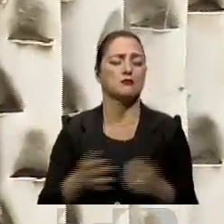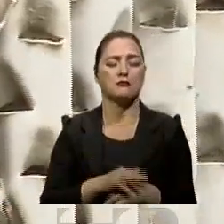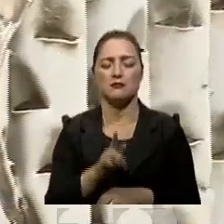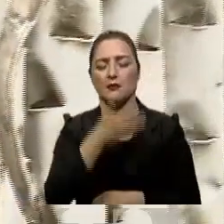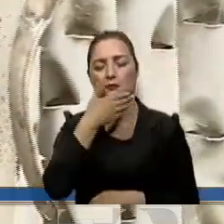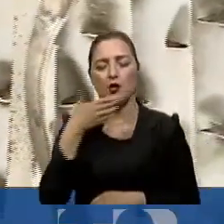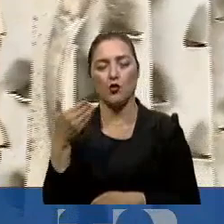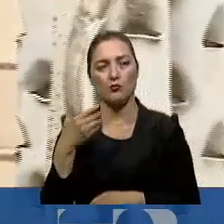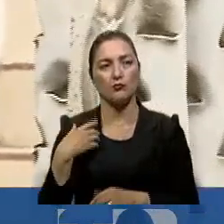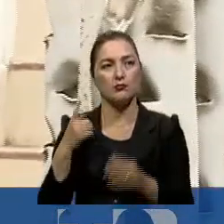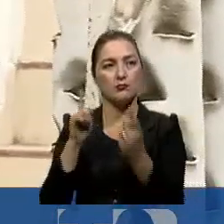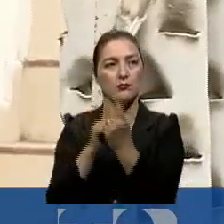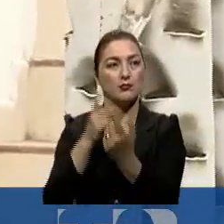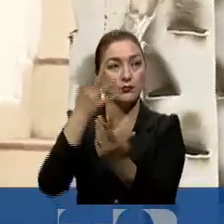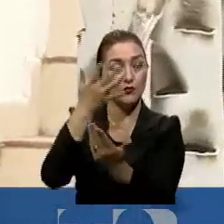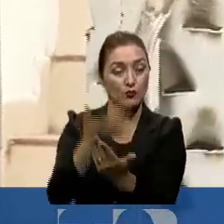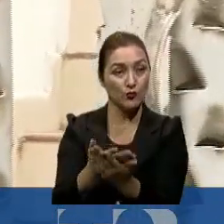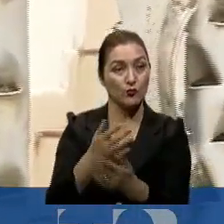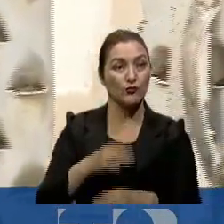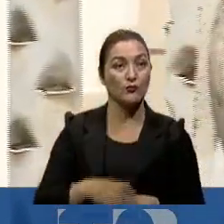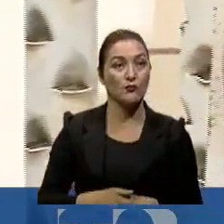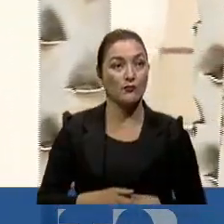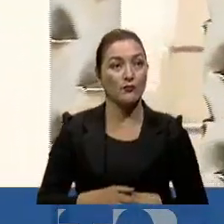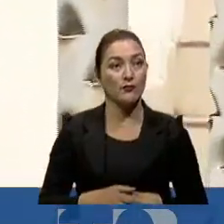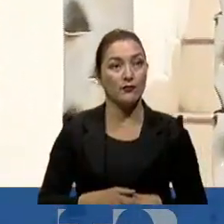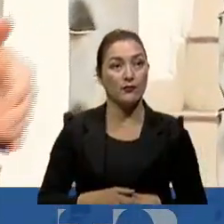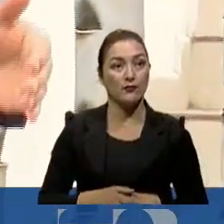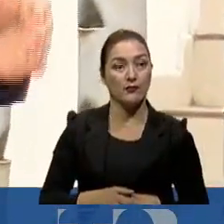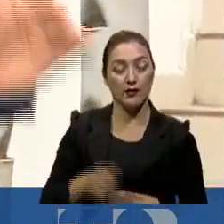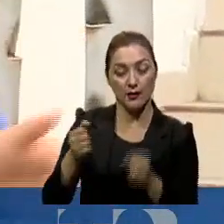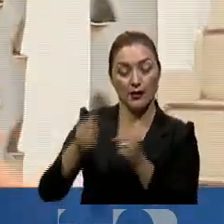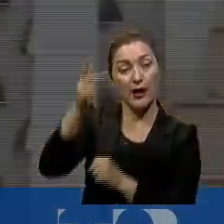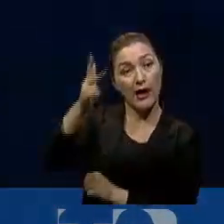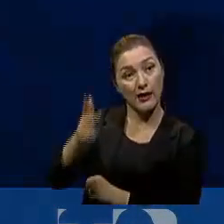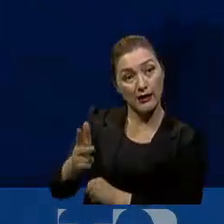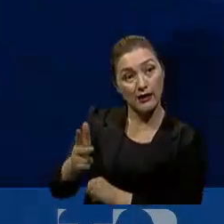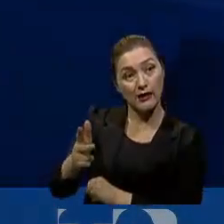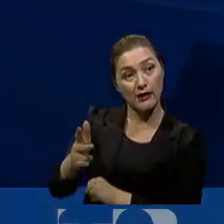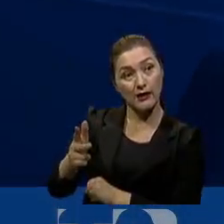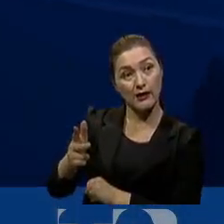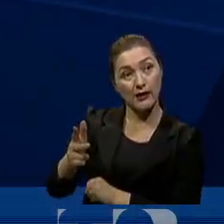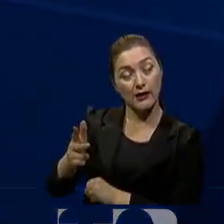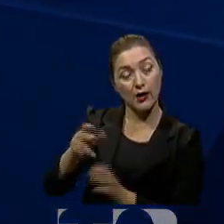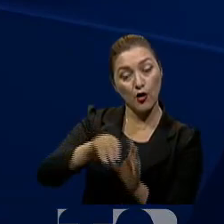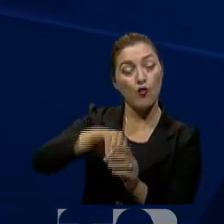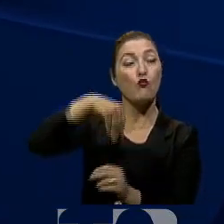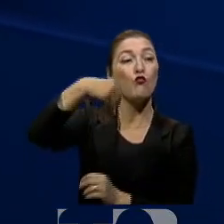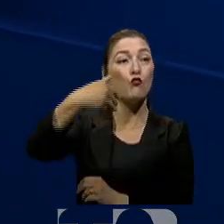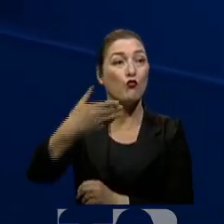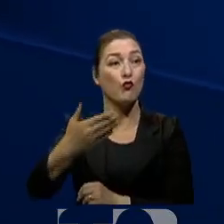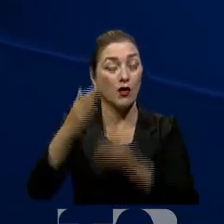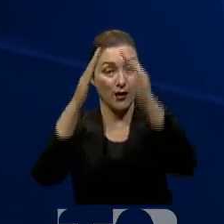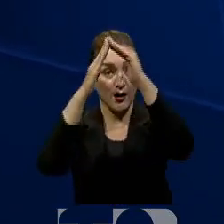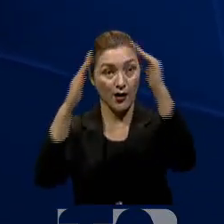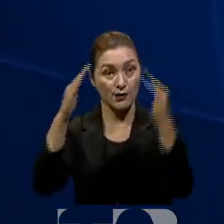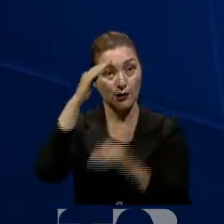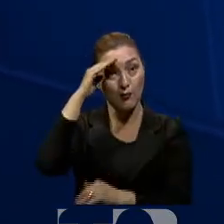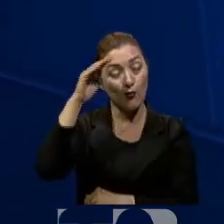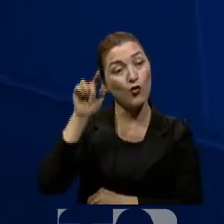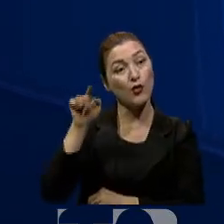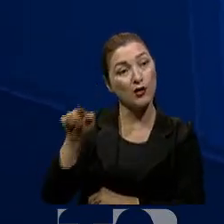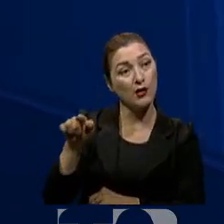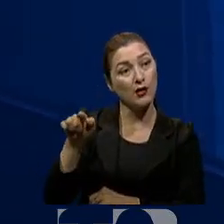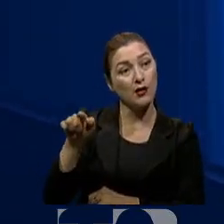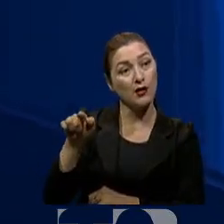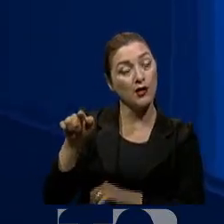llegamos acá nos llevamos la sorpresa. El vehículo se encontraba parqueado aquí, En los exteriores de esta unidad policial ubicado